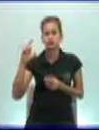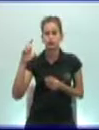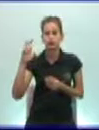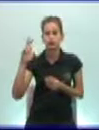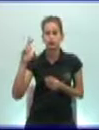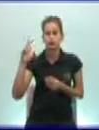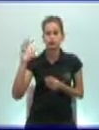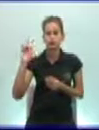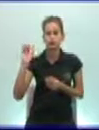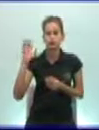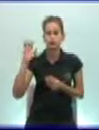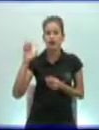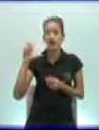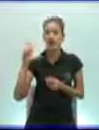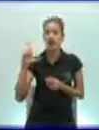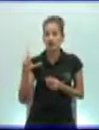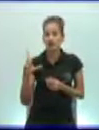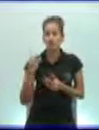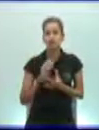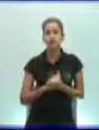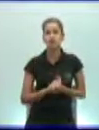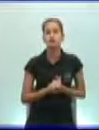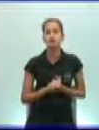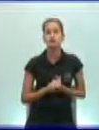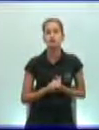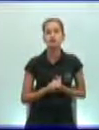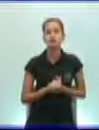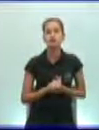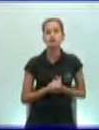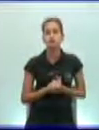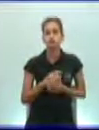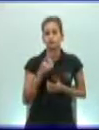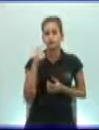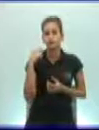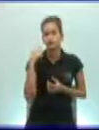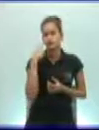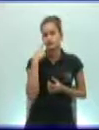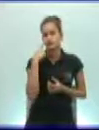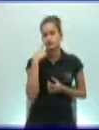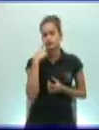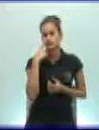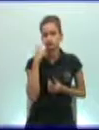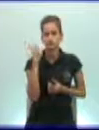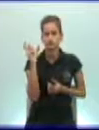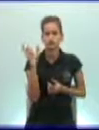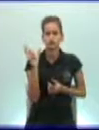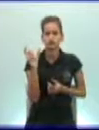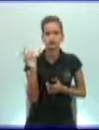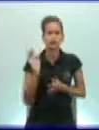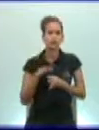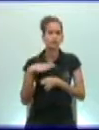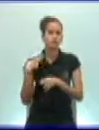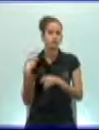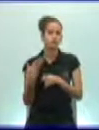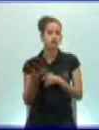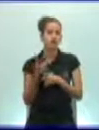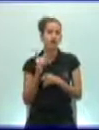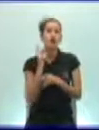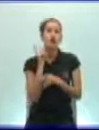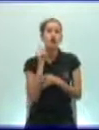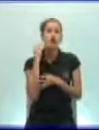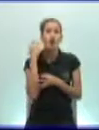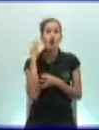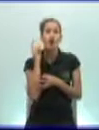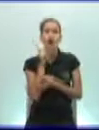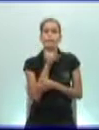palabra principal del sujeto. Observemos ahora la palabra que aparece destacada, que está en el